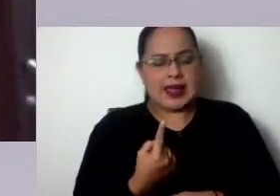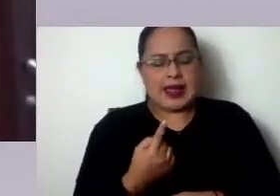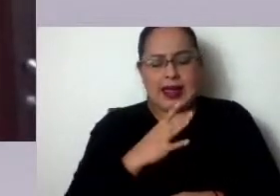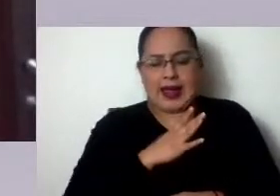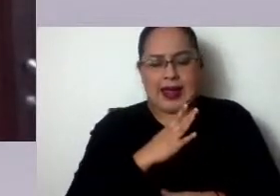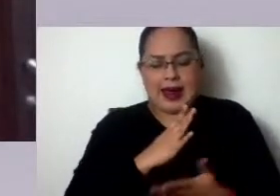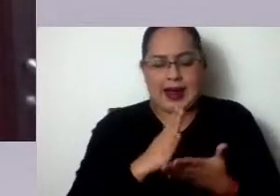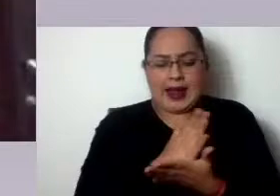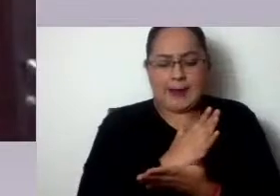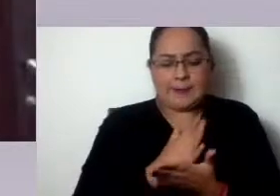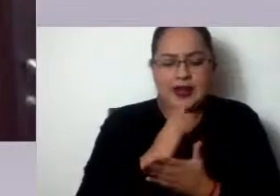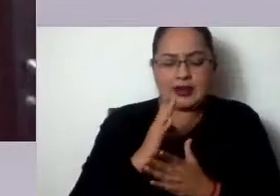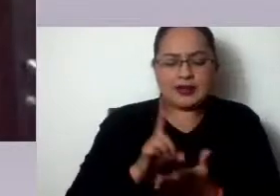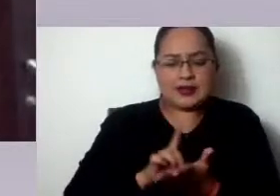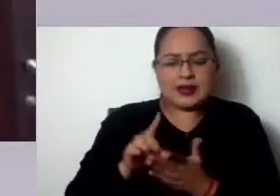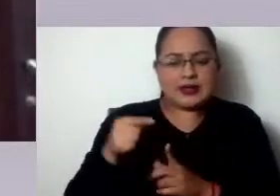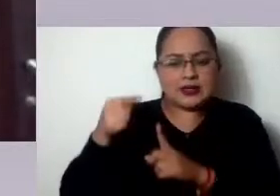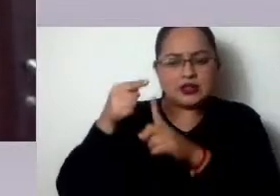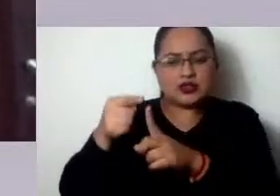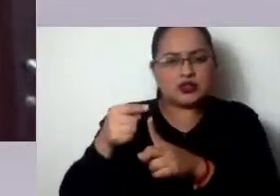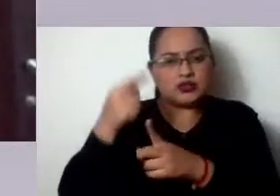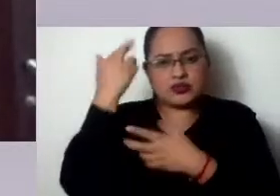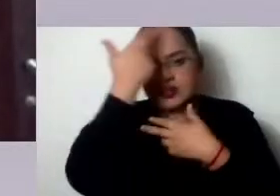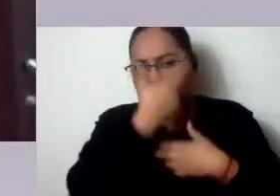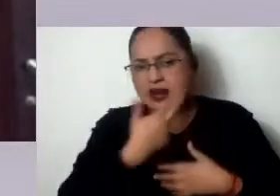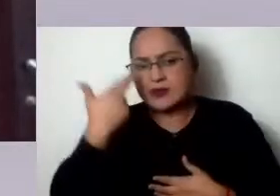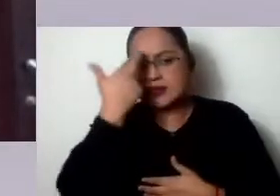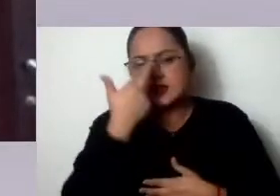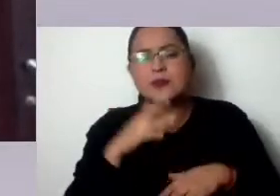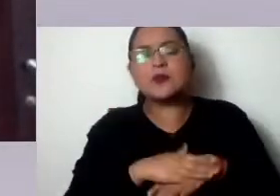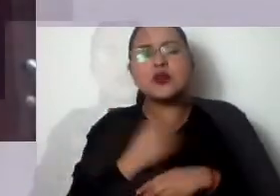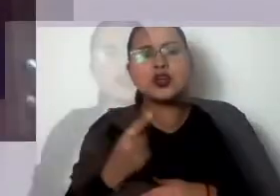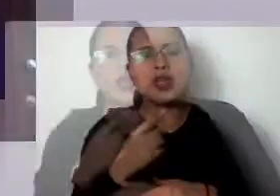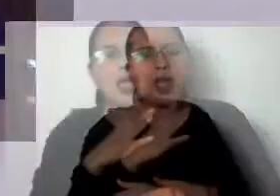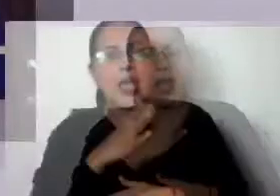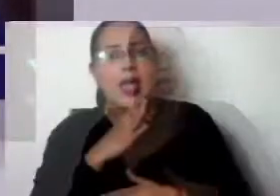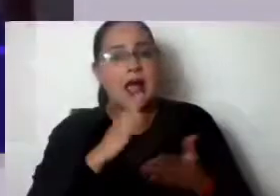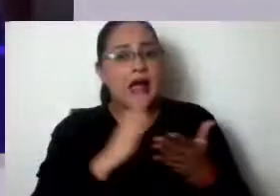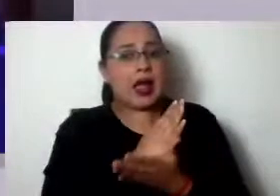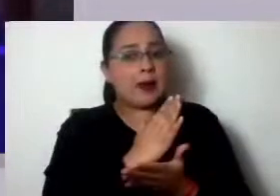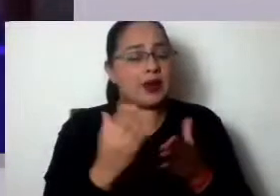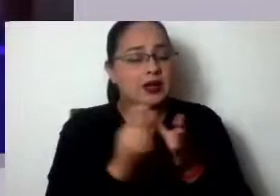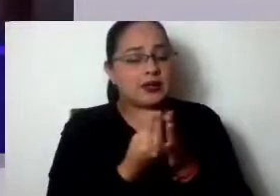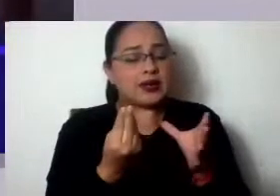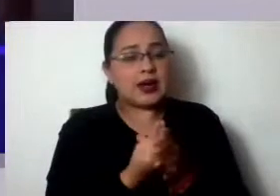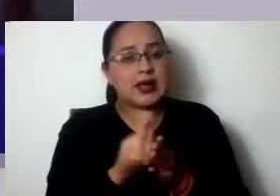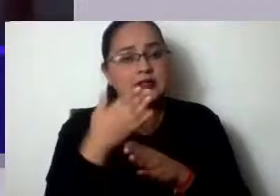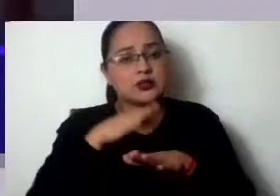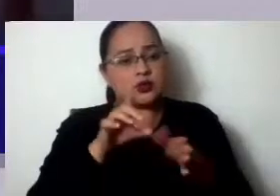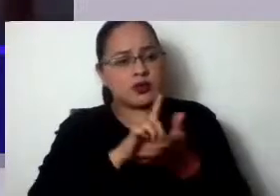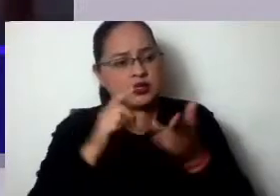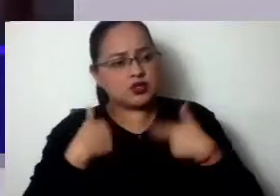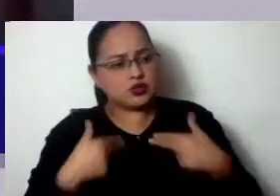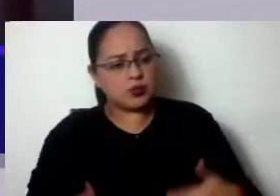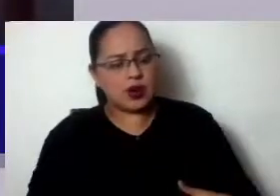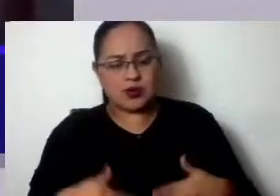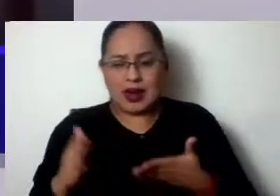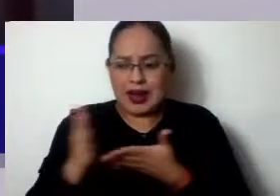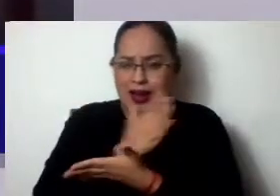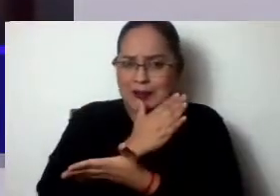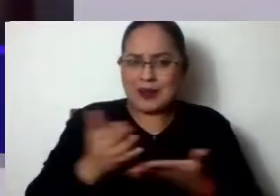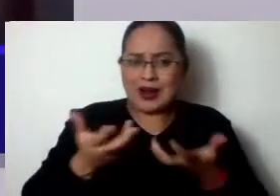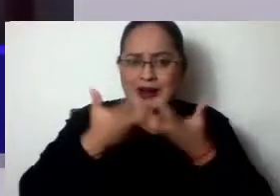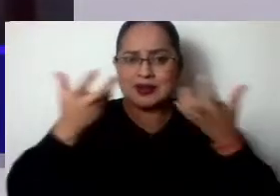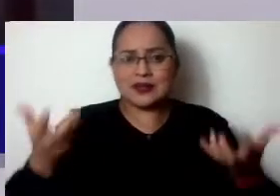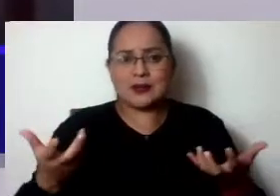derechos acaso constituyen una categoría diversa a los derechos humanos si nos remontamos a las